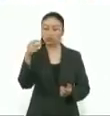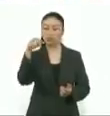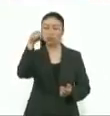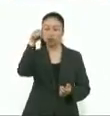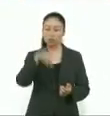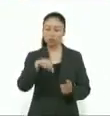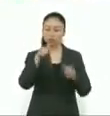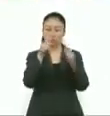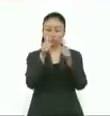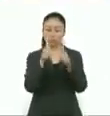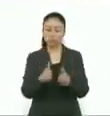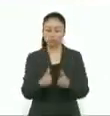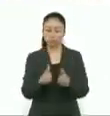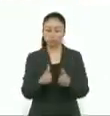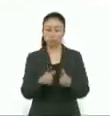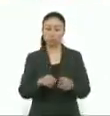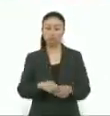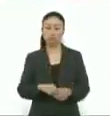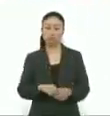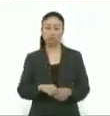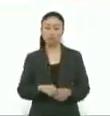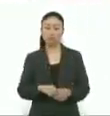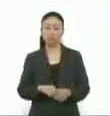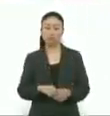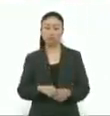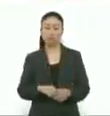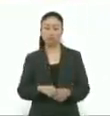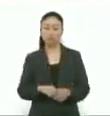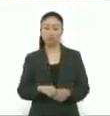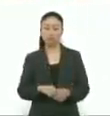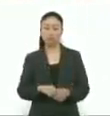estamos. Vamos a ensayar.